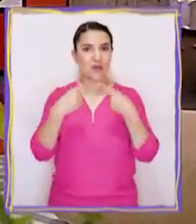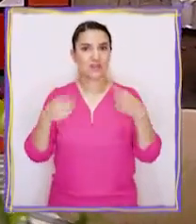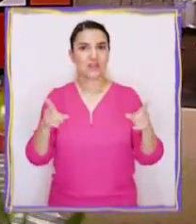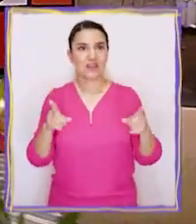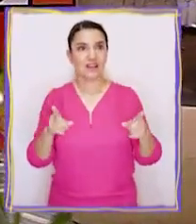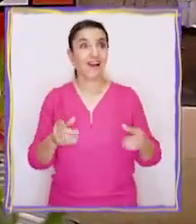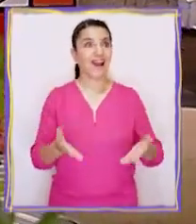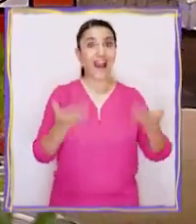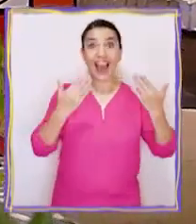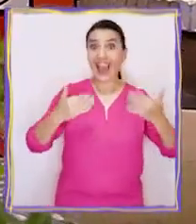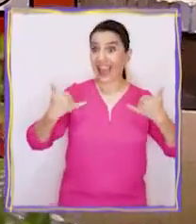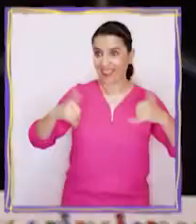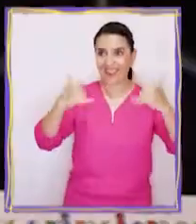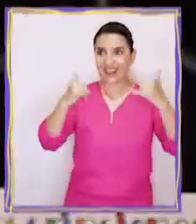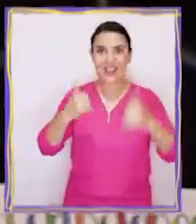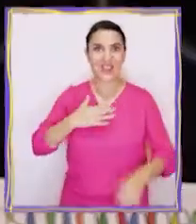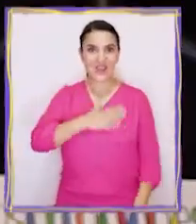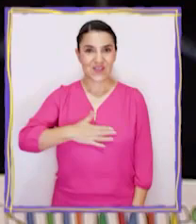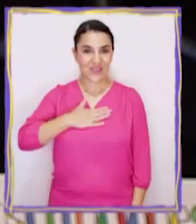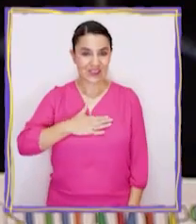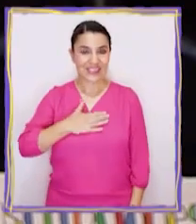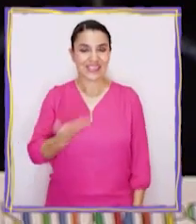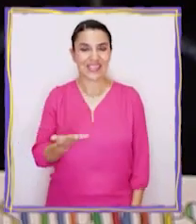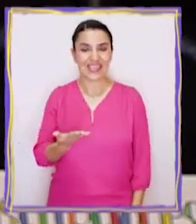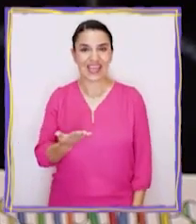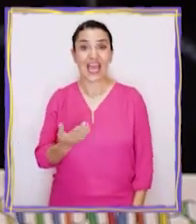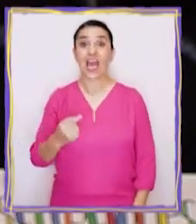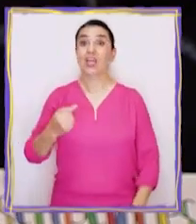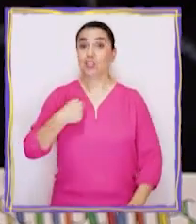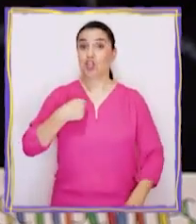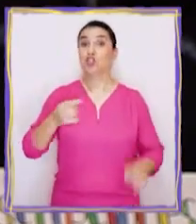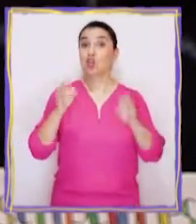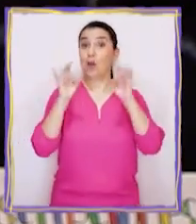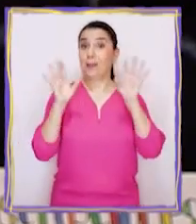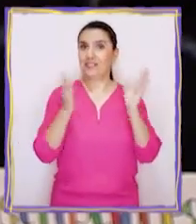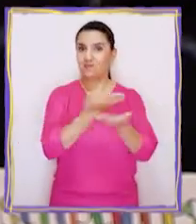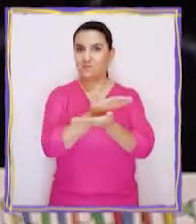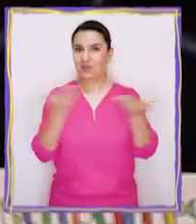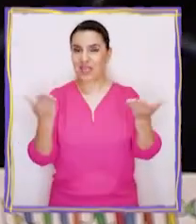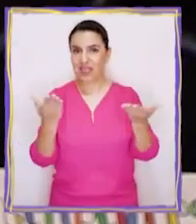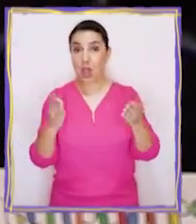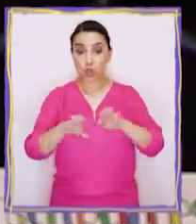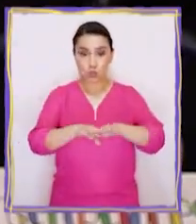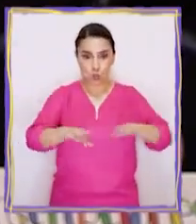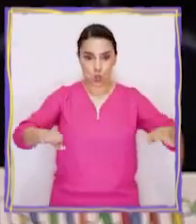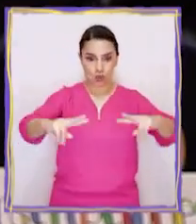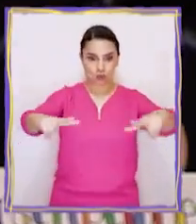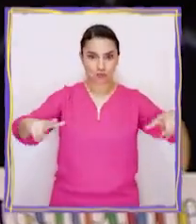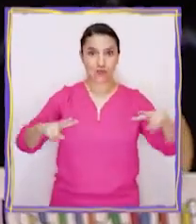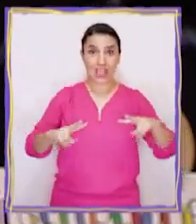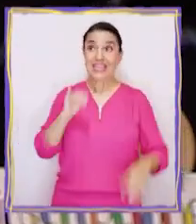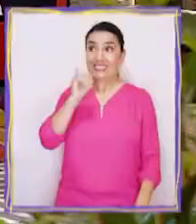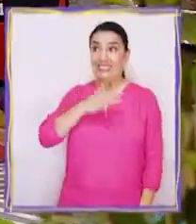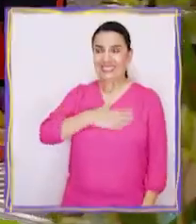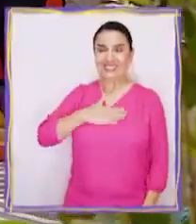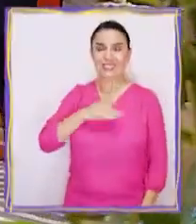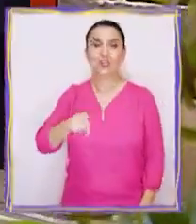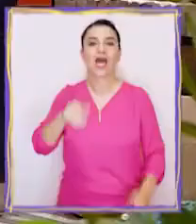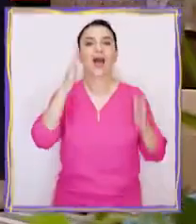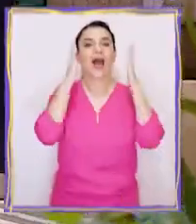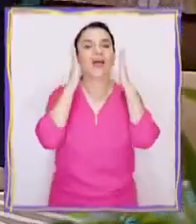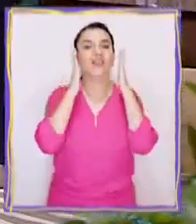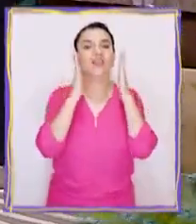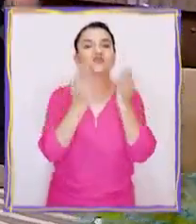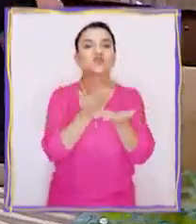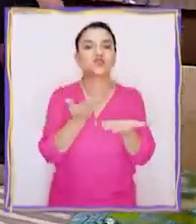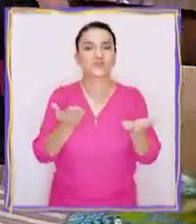juego musical. ¡Ay, qué entretenido! ¡Nos encanta hacer eso! Les tengo una sorpresa. Sentémonos en el suelo. ¡Ya, me encanta! Y pongan